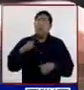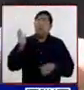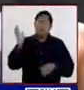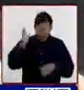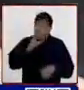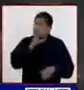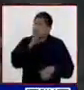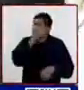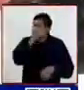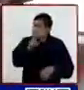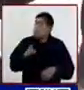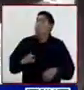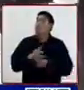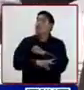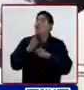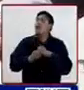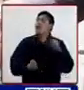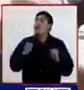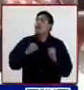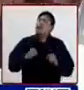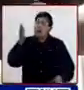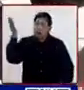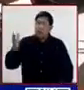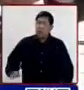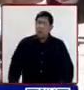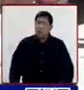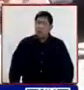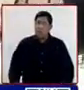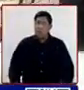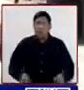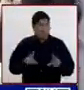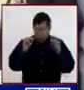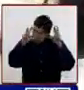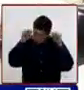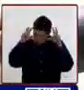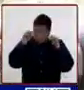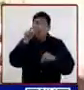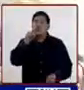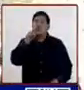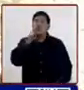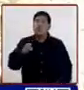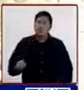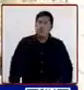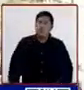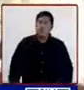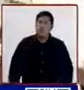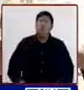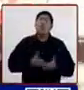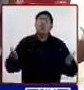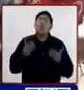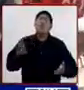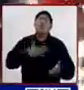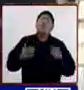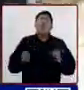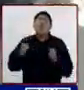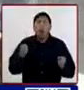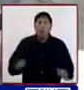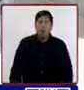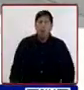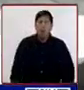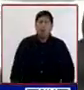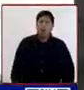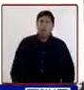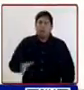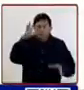Ha corrido por su auto y mi auto en paradas. El chofer me ha visto. No, tú eres devolverme, vas a devolverme. ¿Qué hacía?